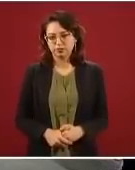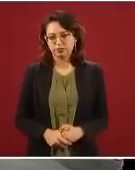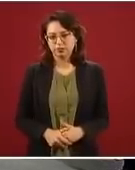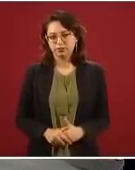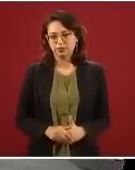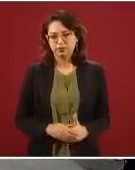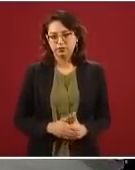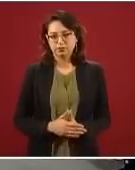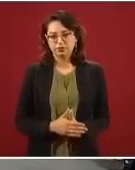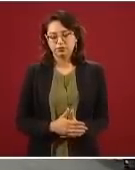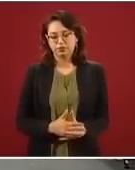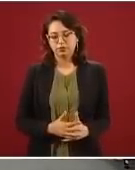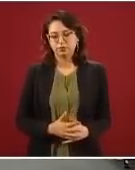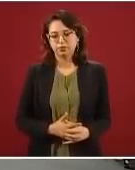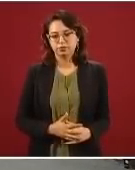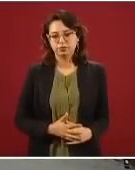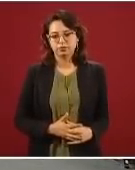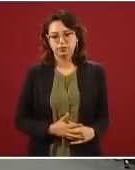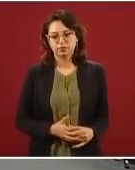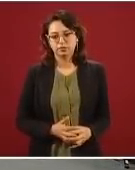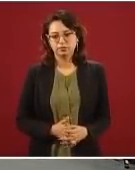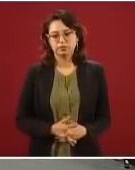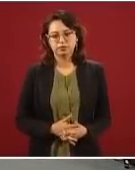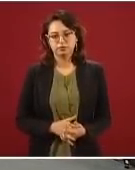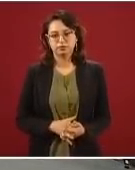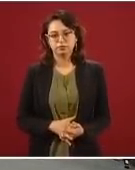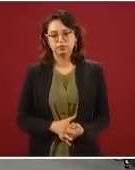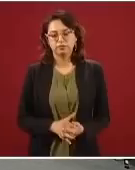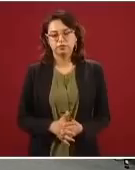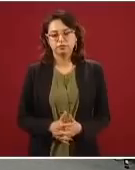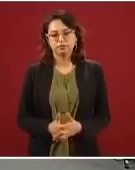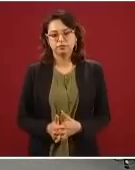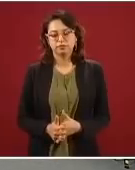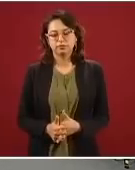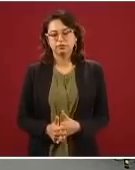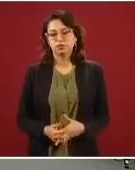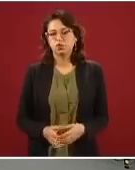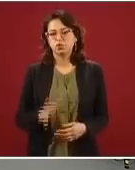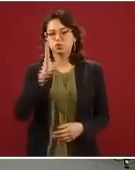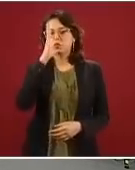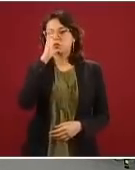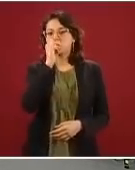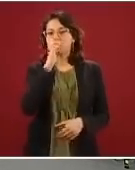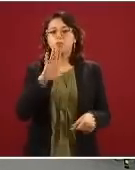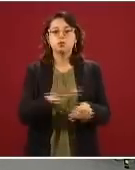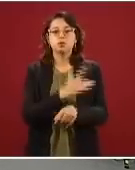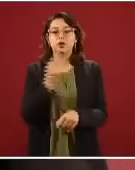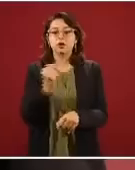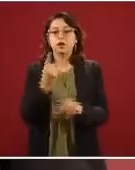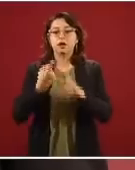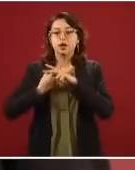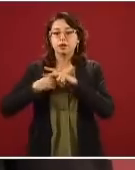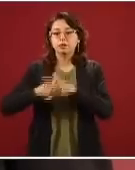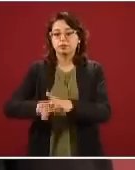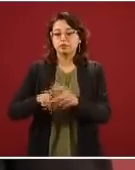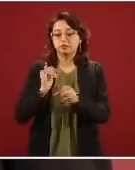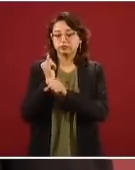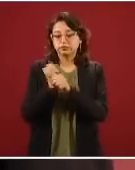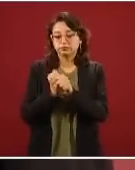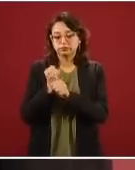porque es una averiguación previa y además porque se va a recuperar